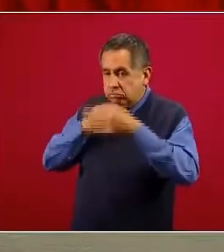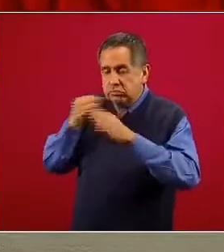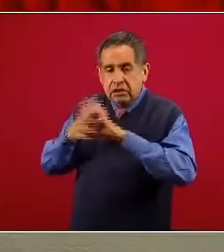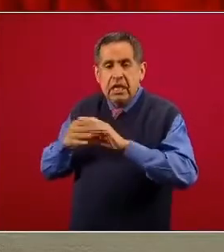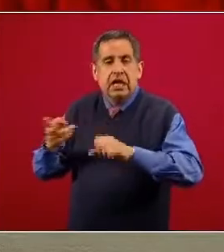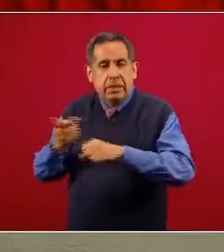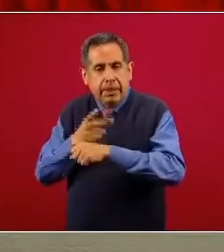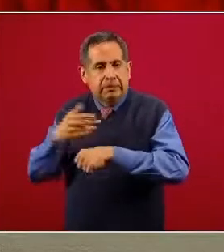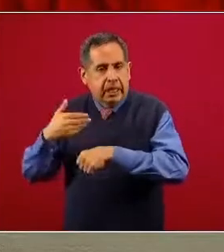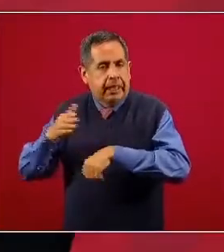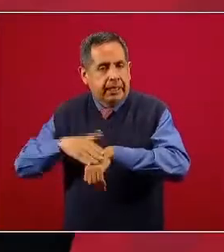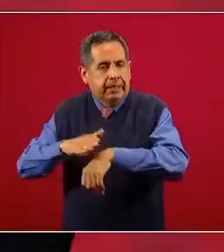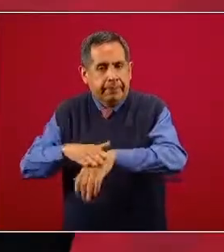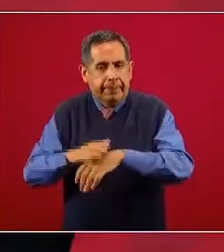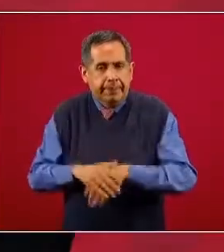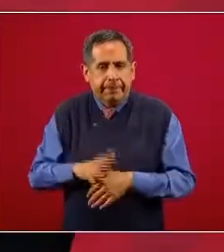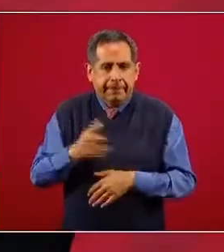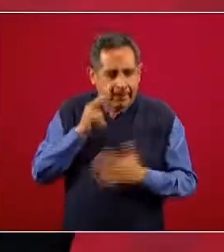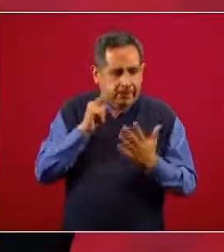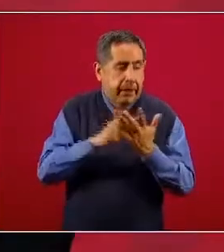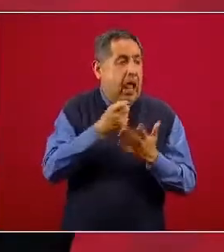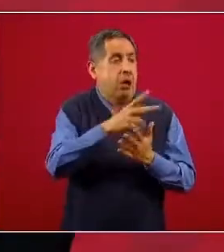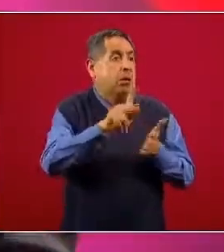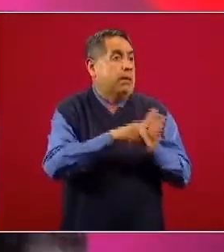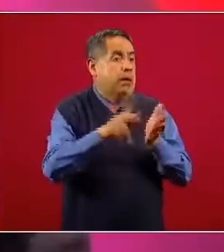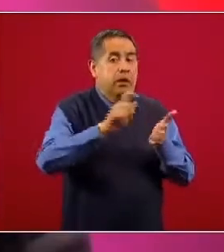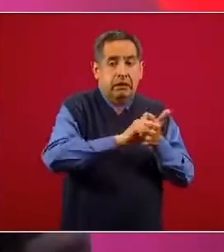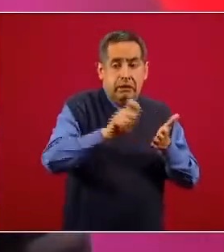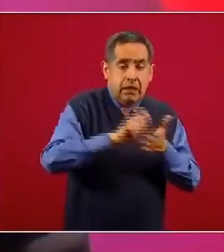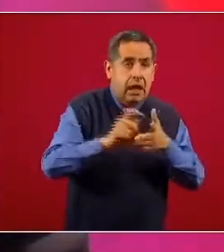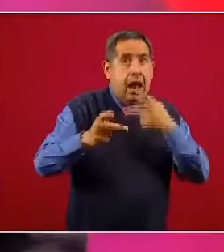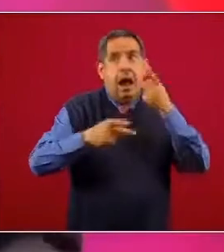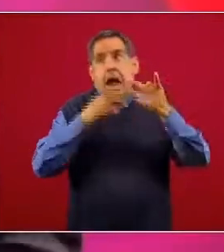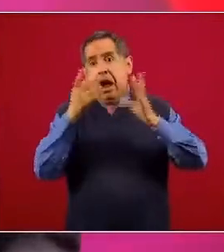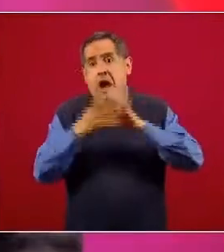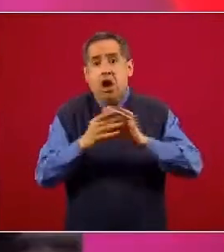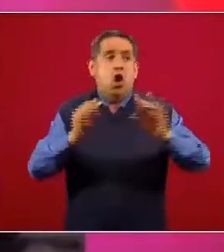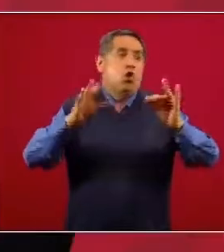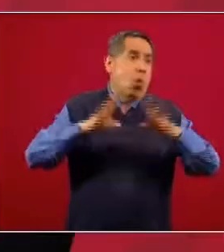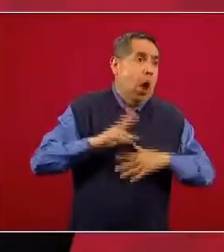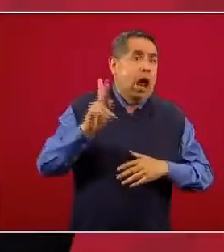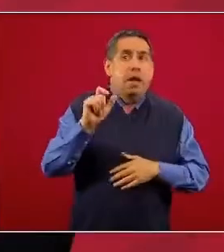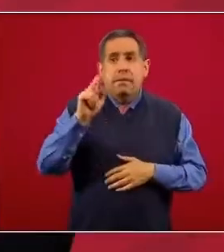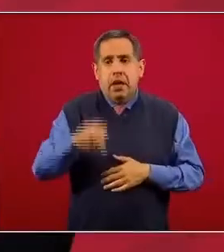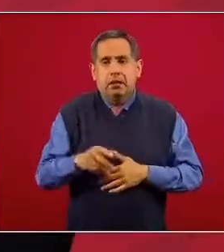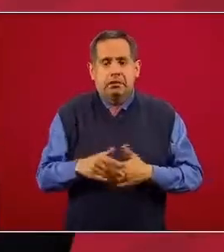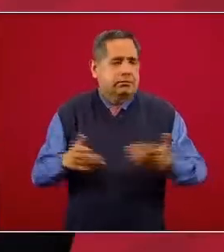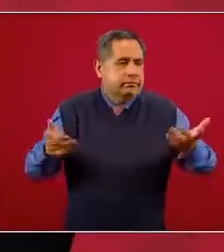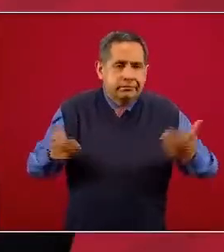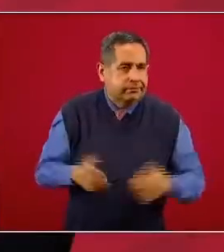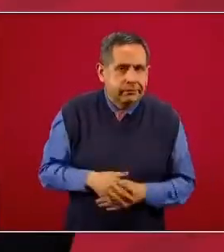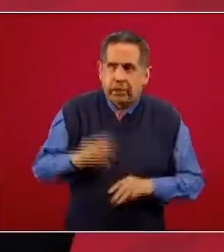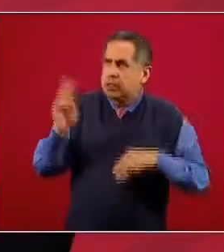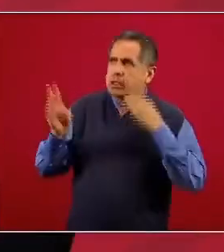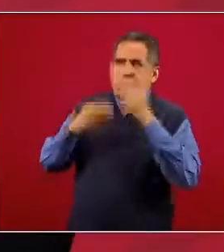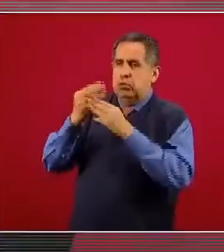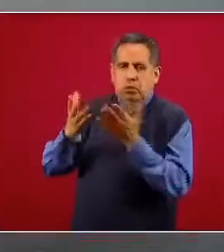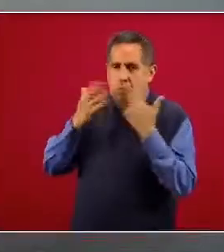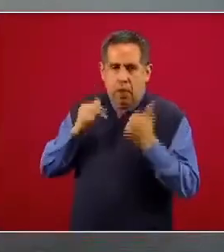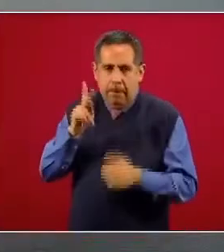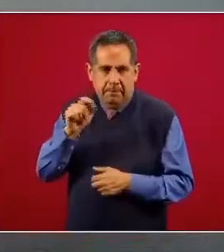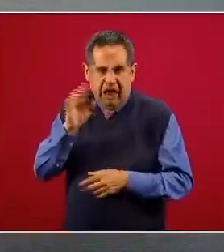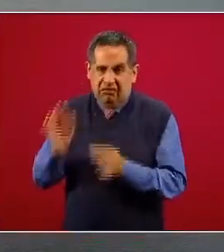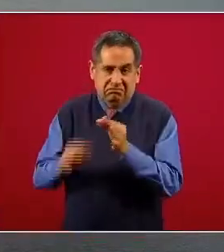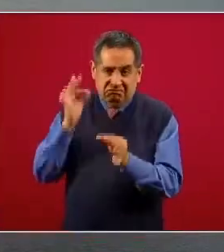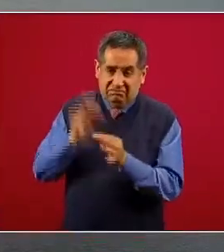avance general. Ya empecé a ver articulistas que se alarman de que no hay un plan. En ninguna parte del mundo hay un plan